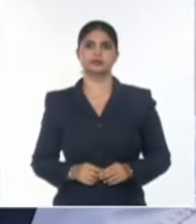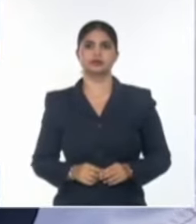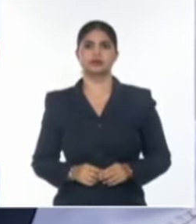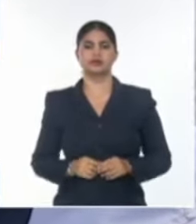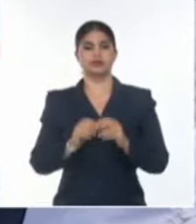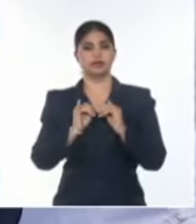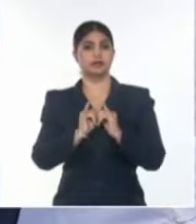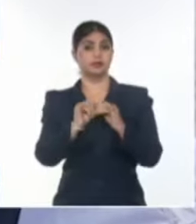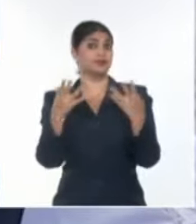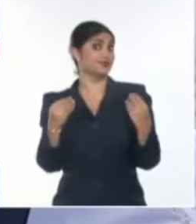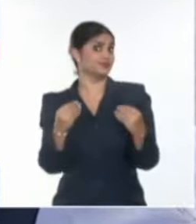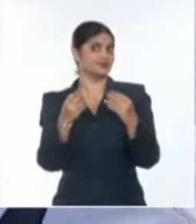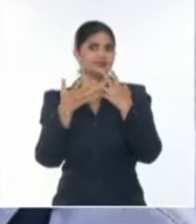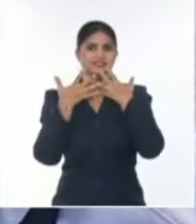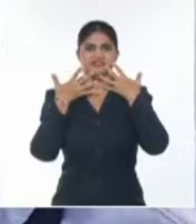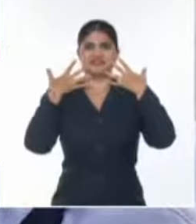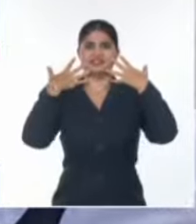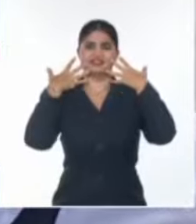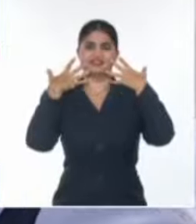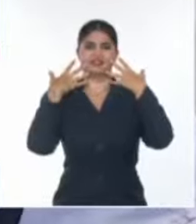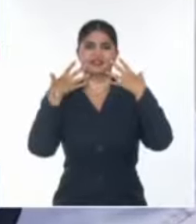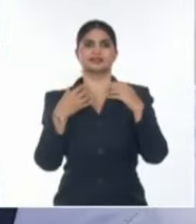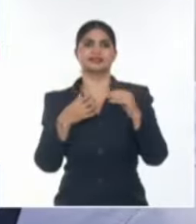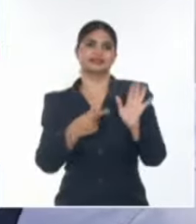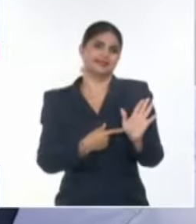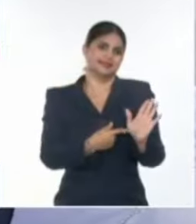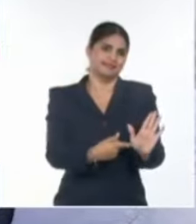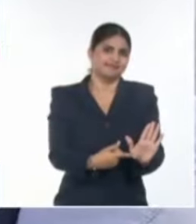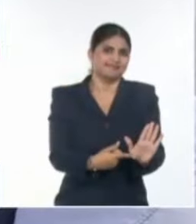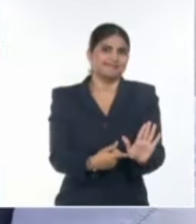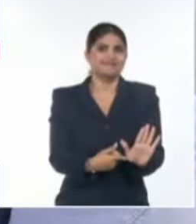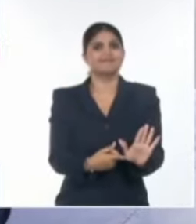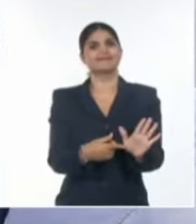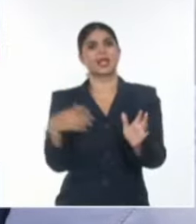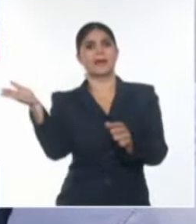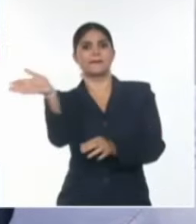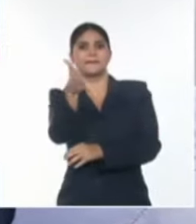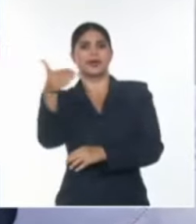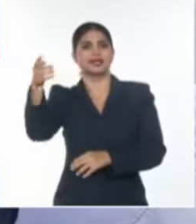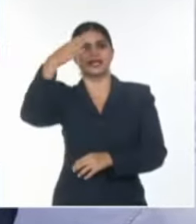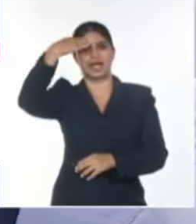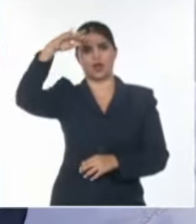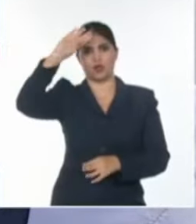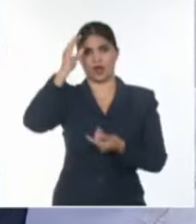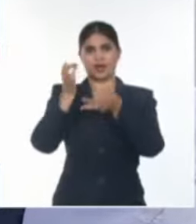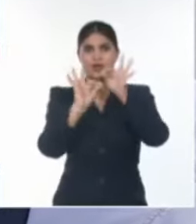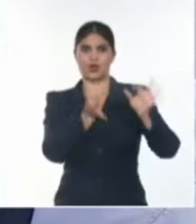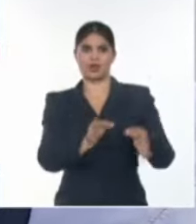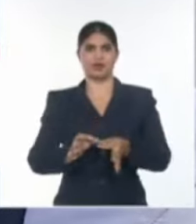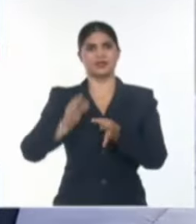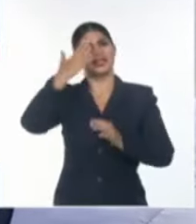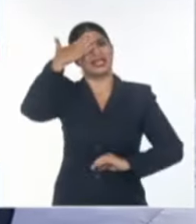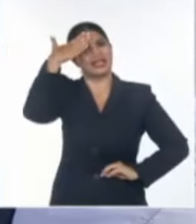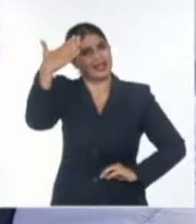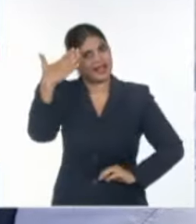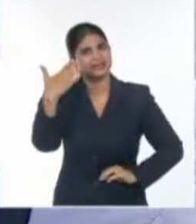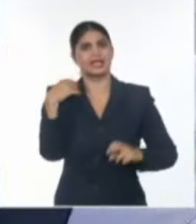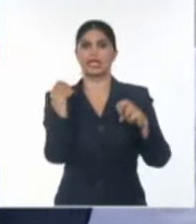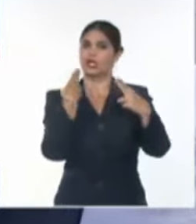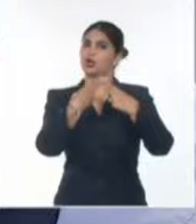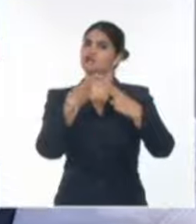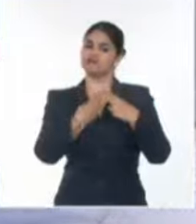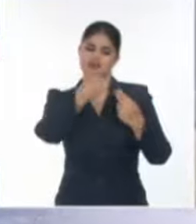y darle la gracias una vez más. Y total amor y